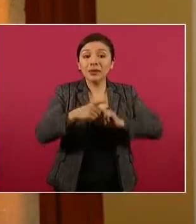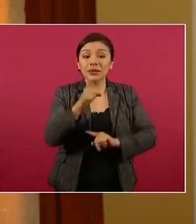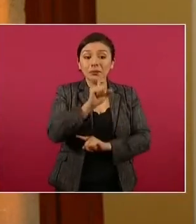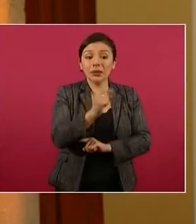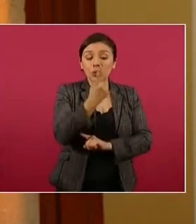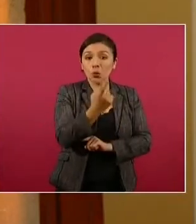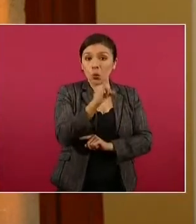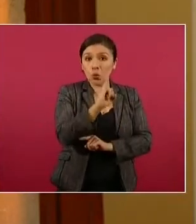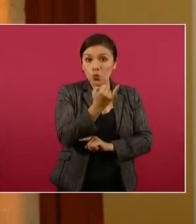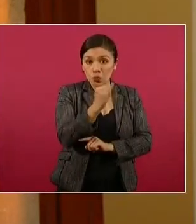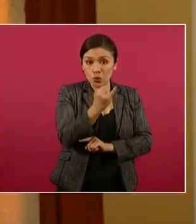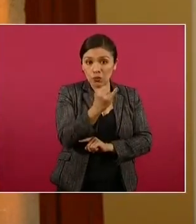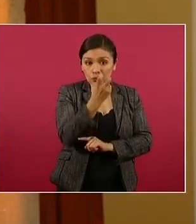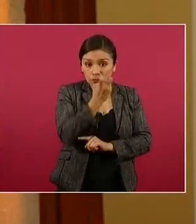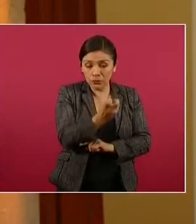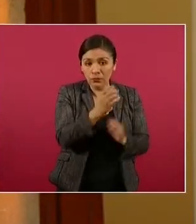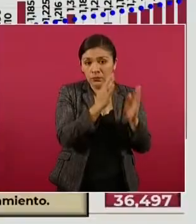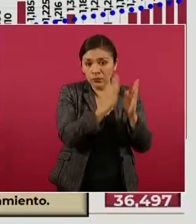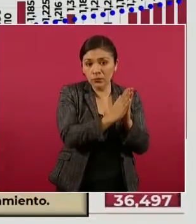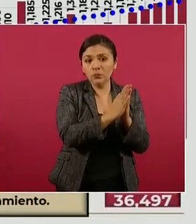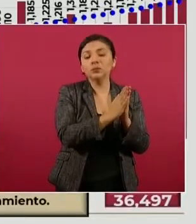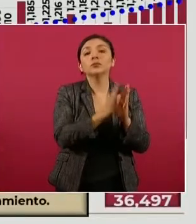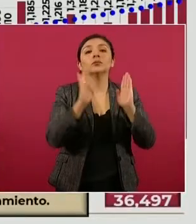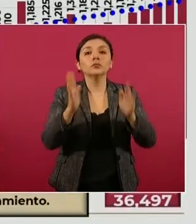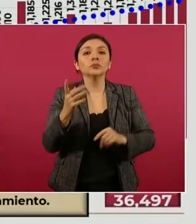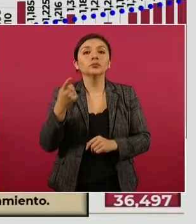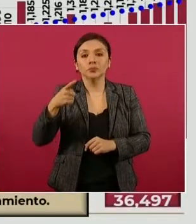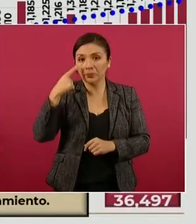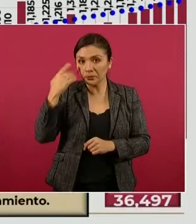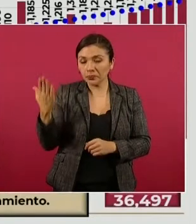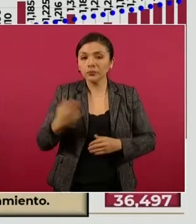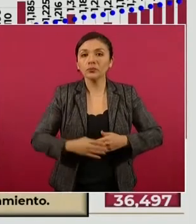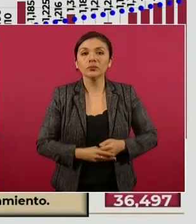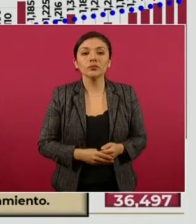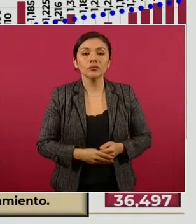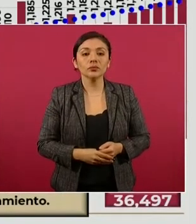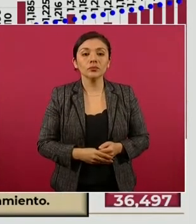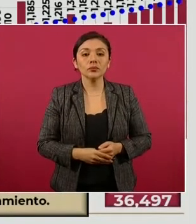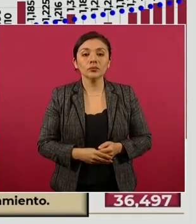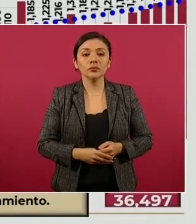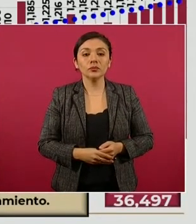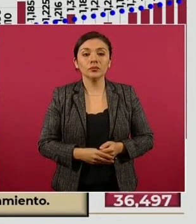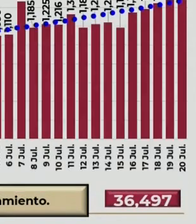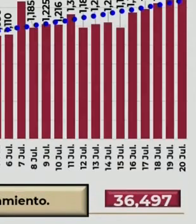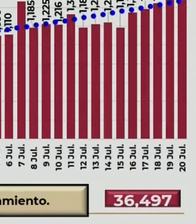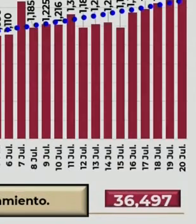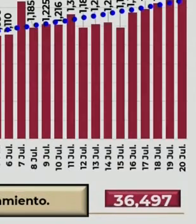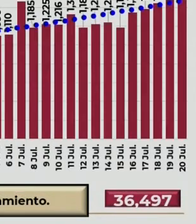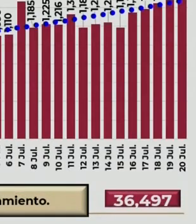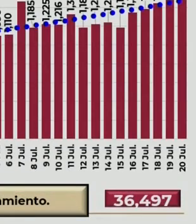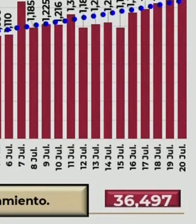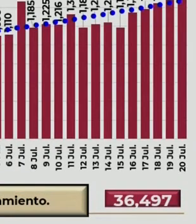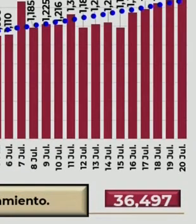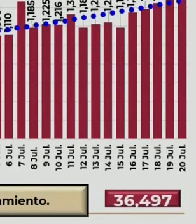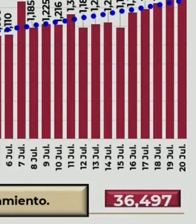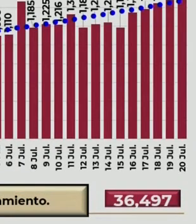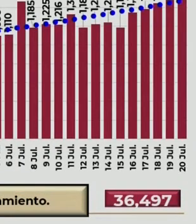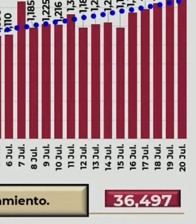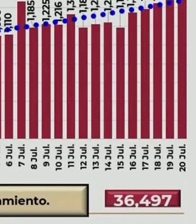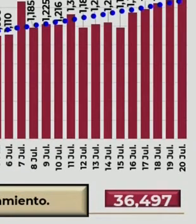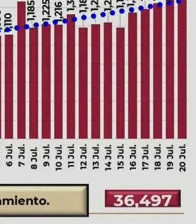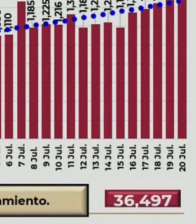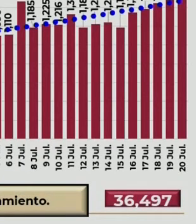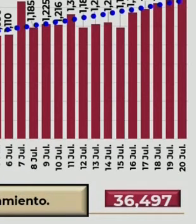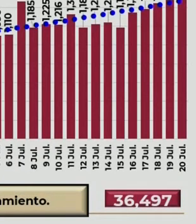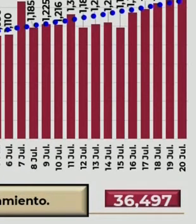se da la instrucción de que se incremente esta actividad que se refuerce se